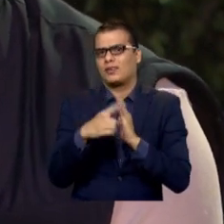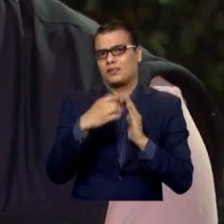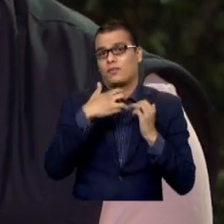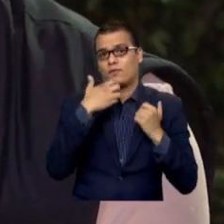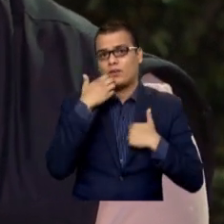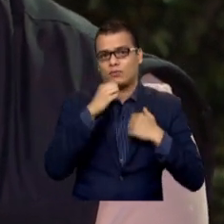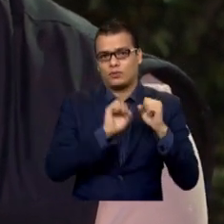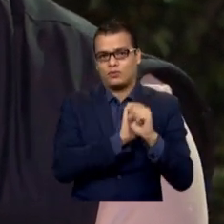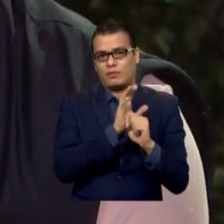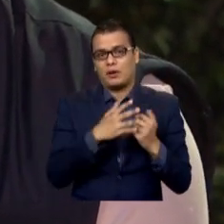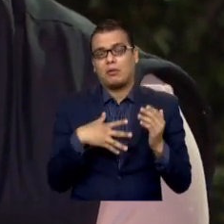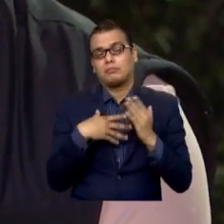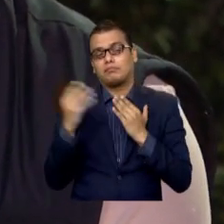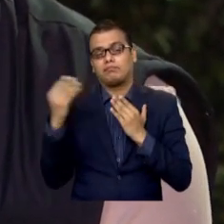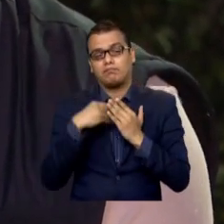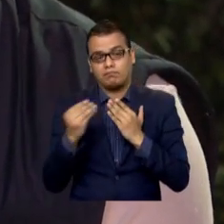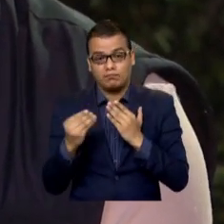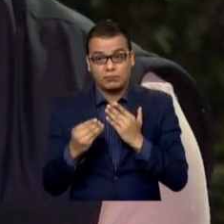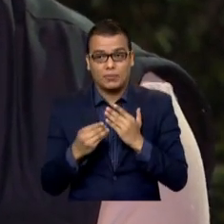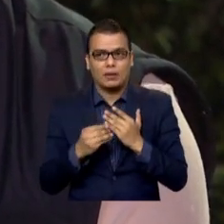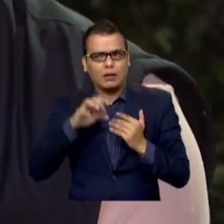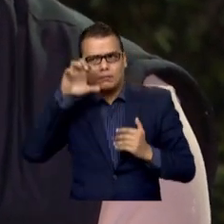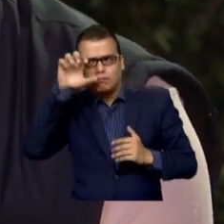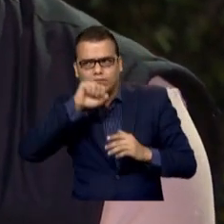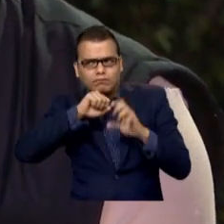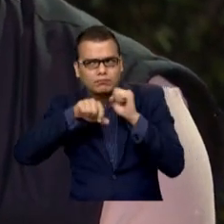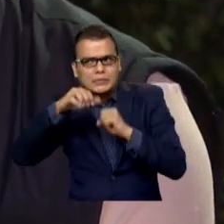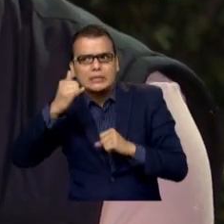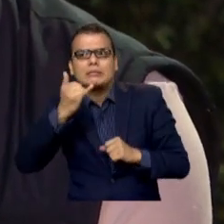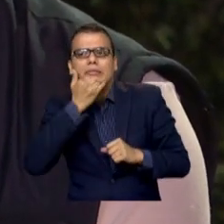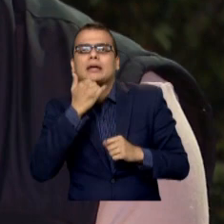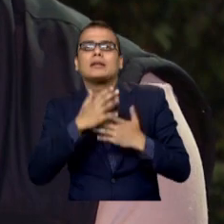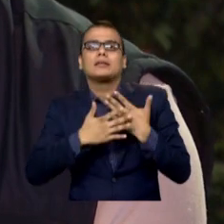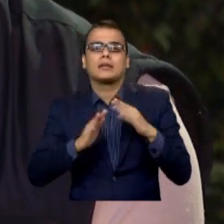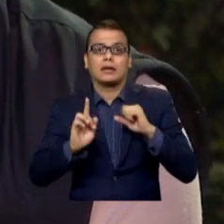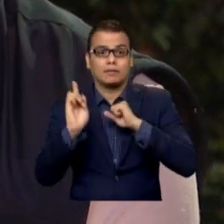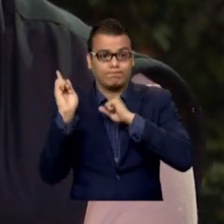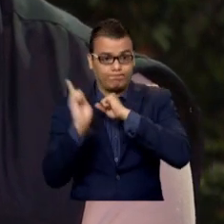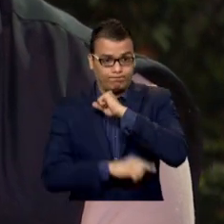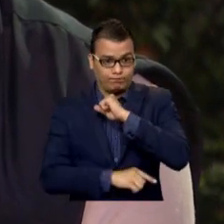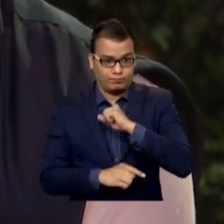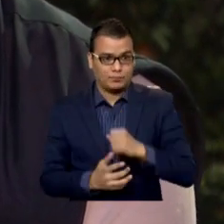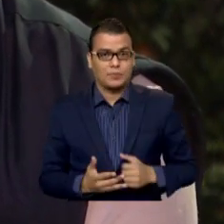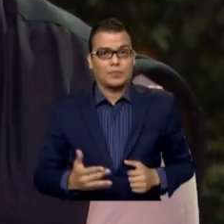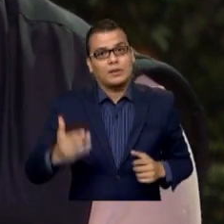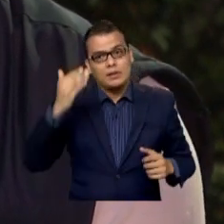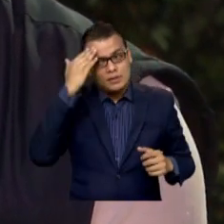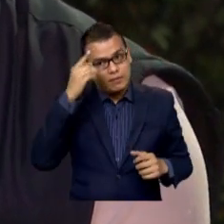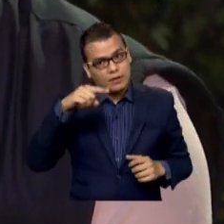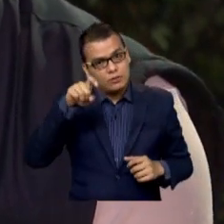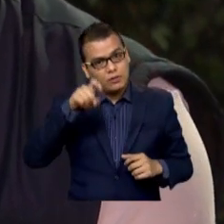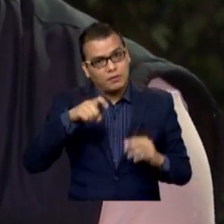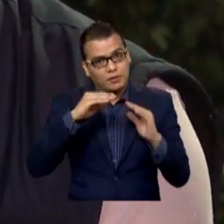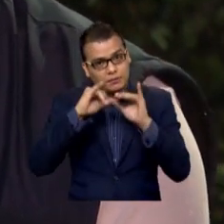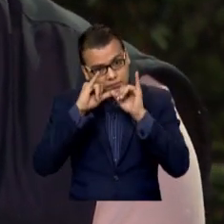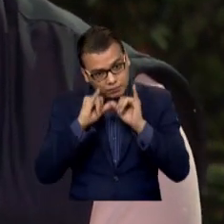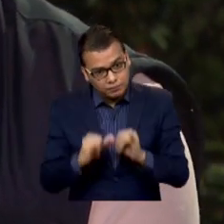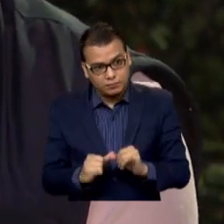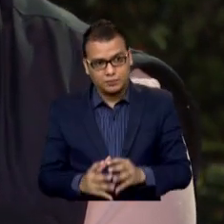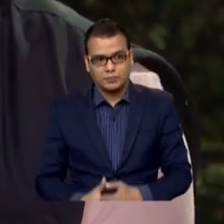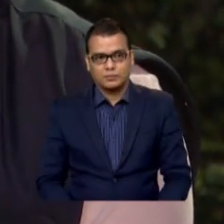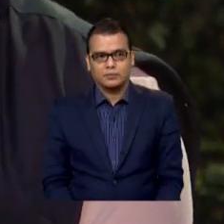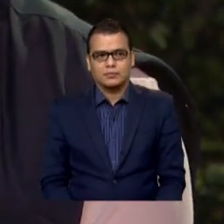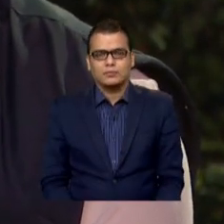virus, pero la medida que se les ha dado de que se queden en sus viviendas para proteger a sus familias no se ha estado